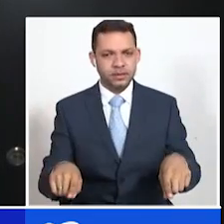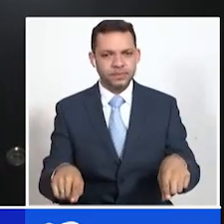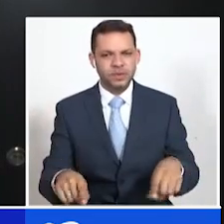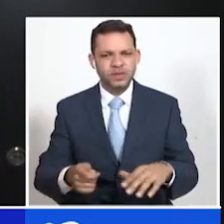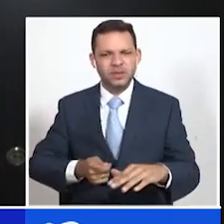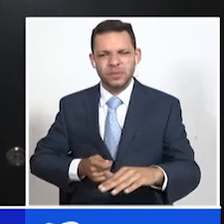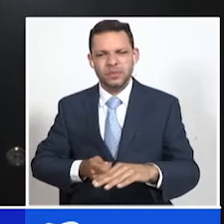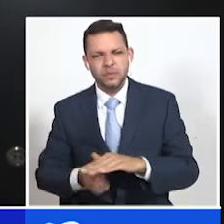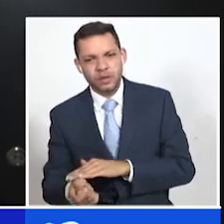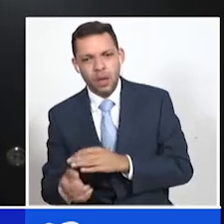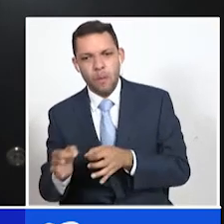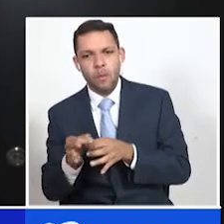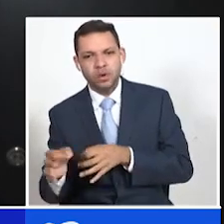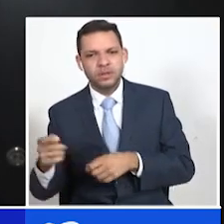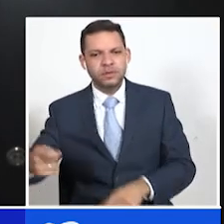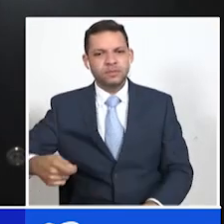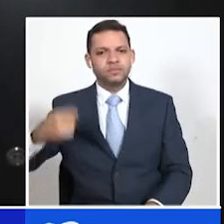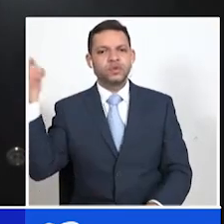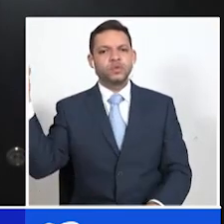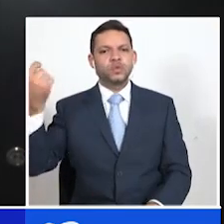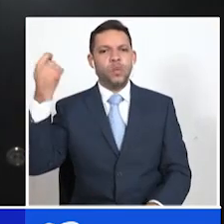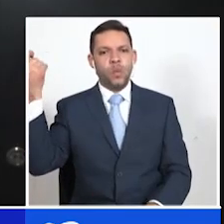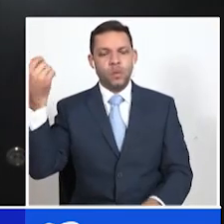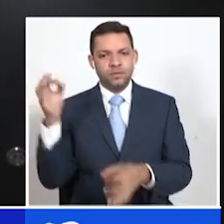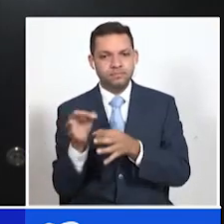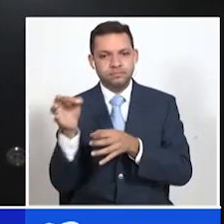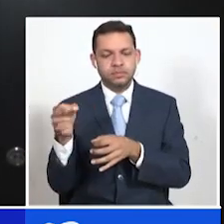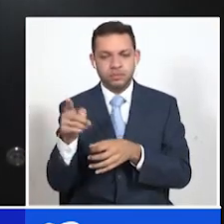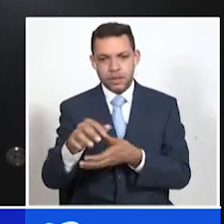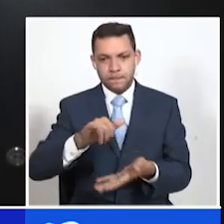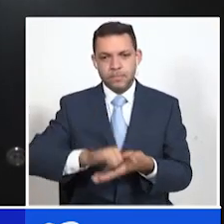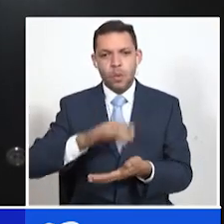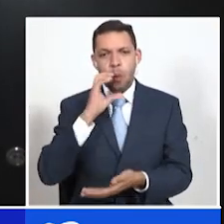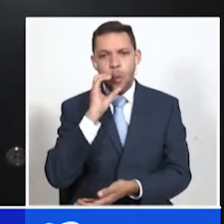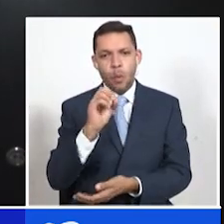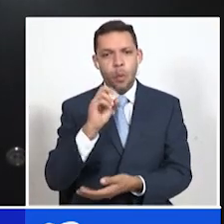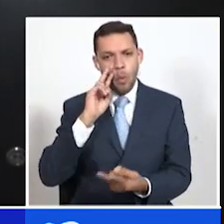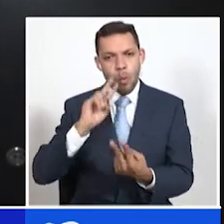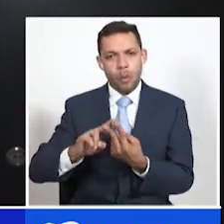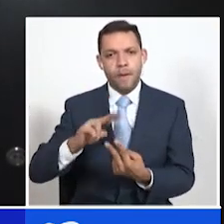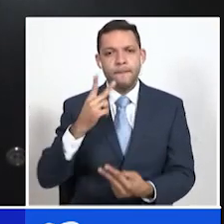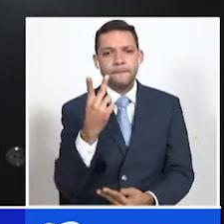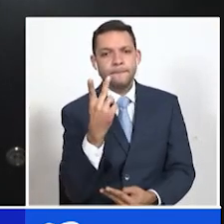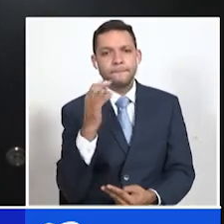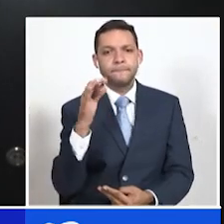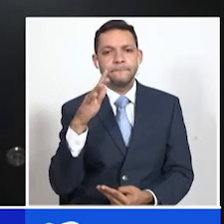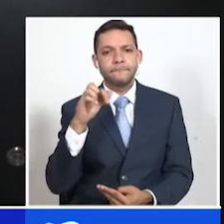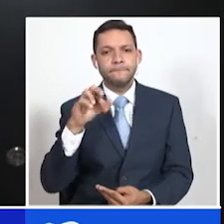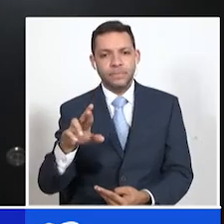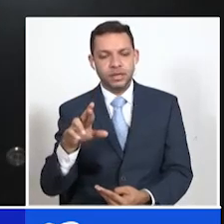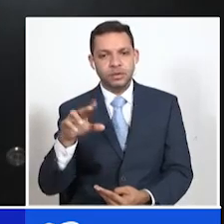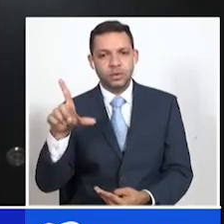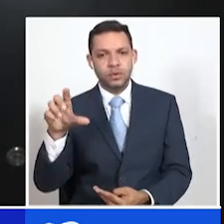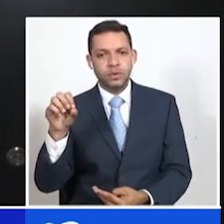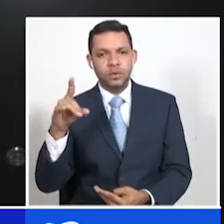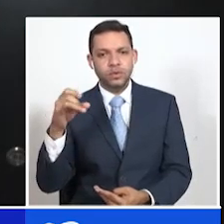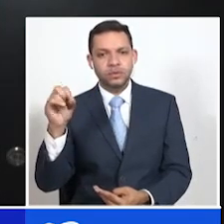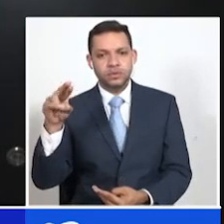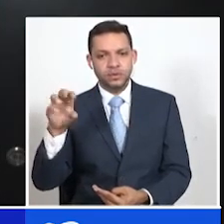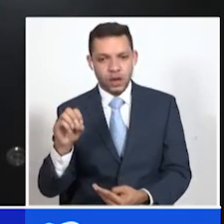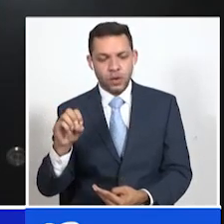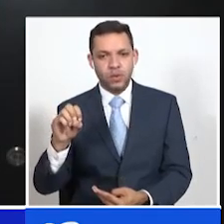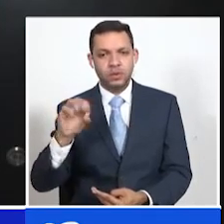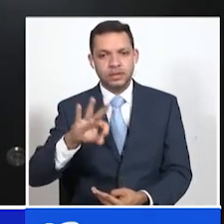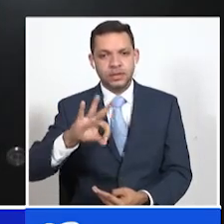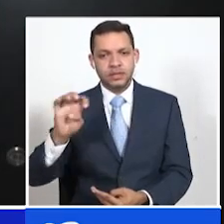homicidio en el municipio de La Dorada. Un hombre reconocido, o conocido mejor como Víctor Manuel Lozano, de 39 años de edad,